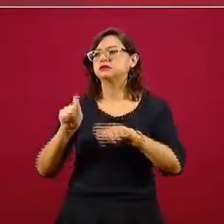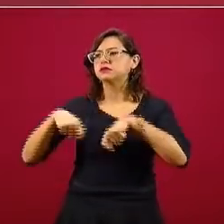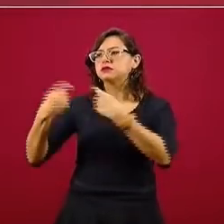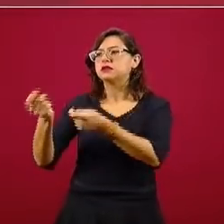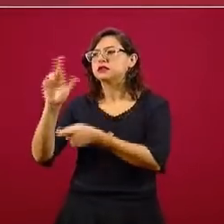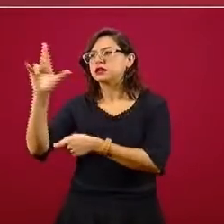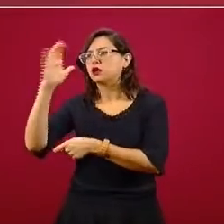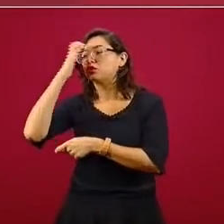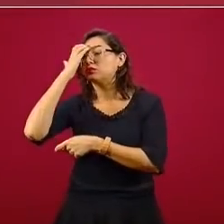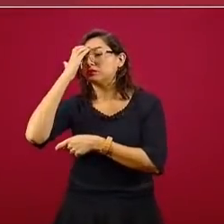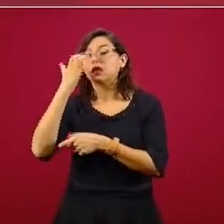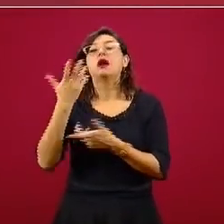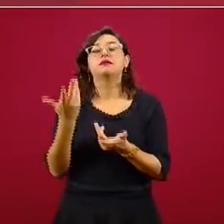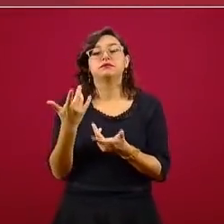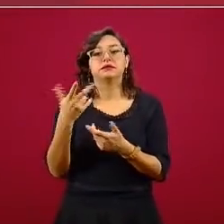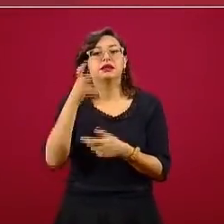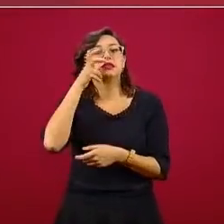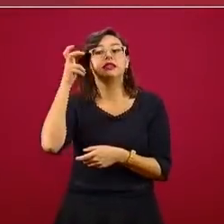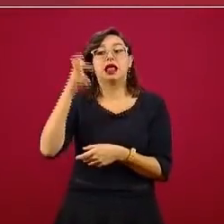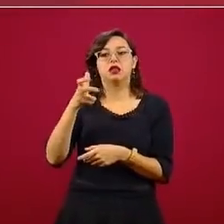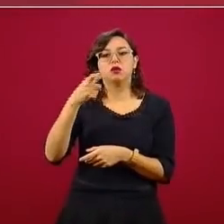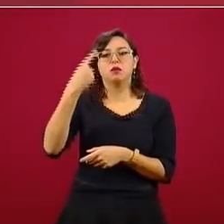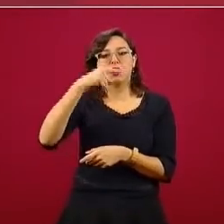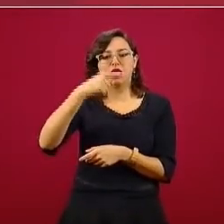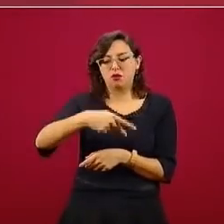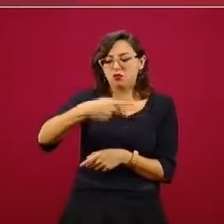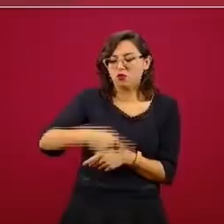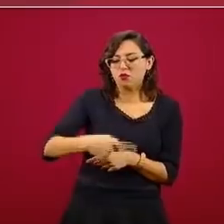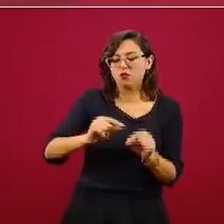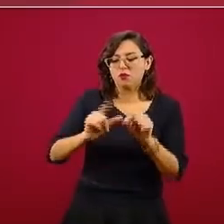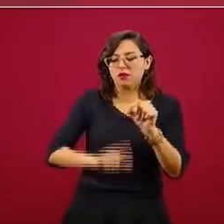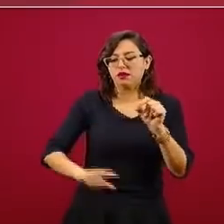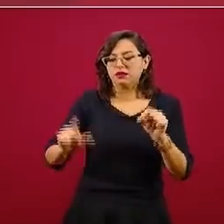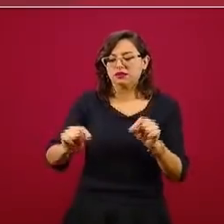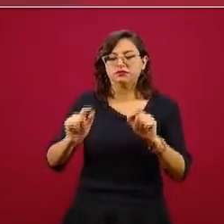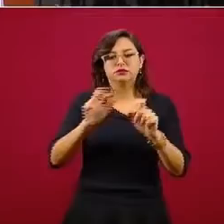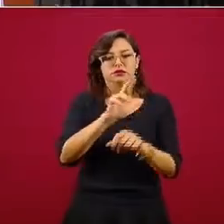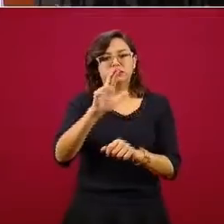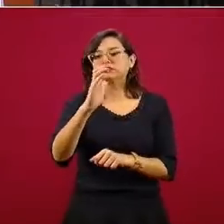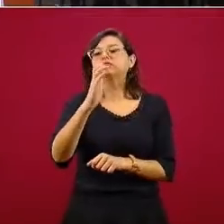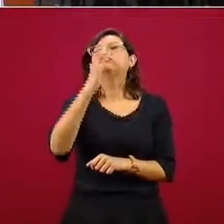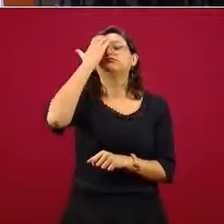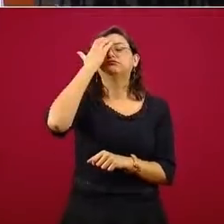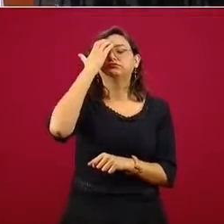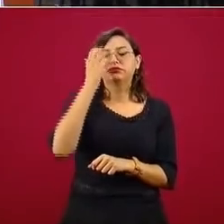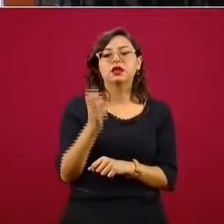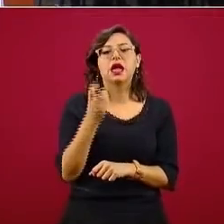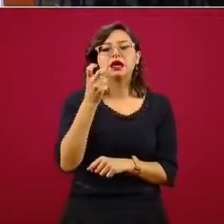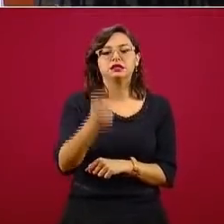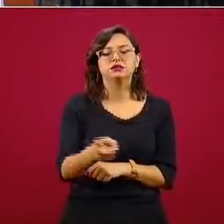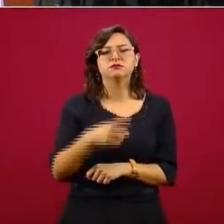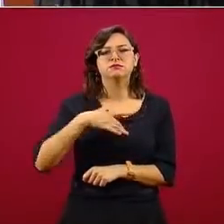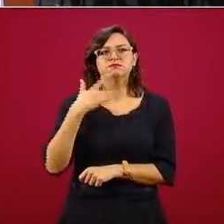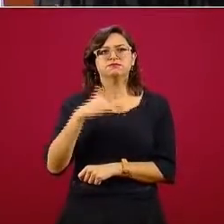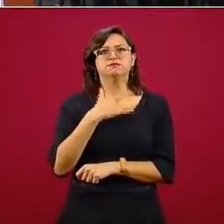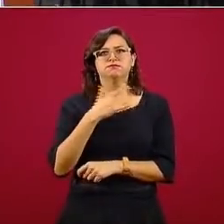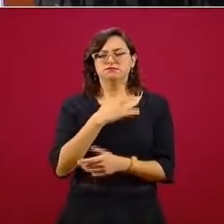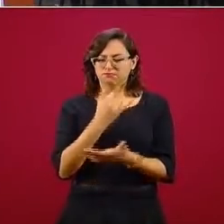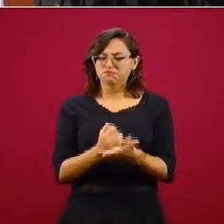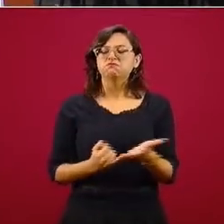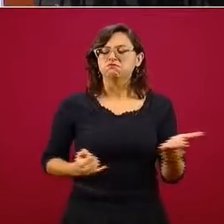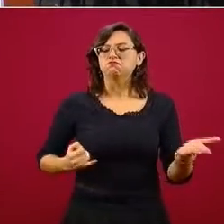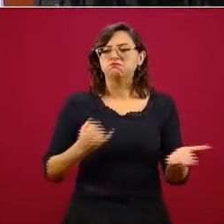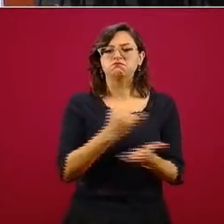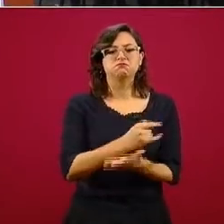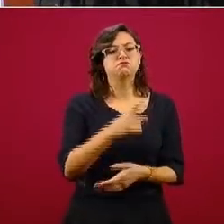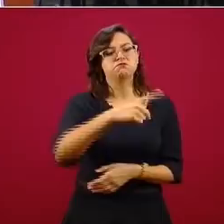reconocimiento que estamos presentando el día de hoy. Fue a partir de eso, si pueden pasar a la siguiente, que